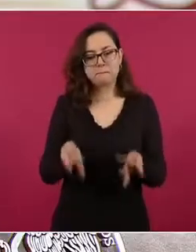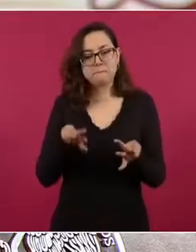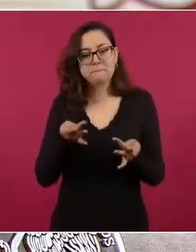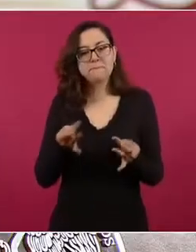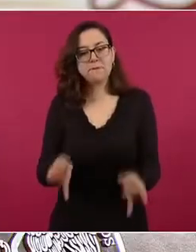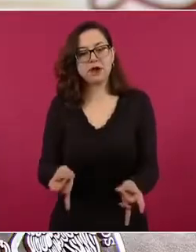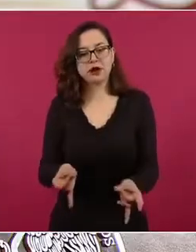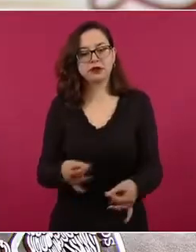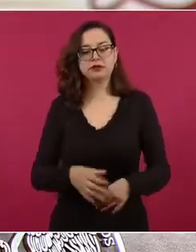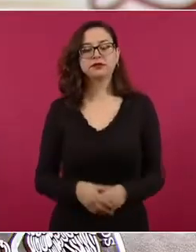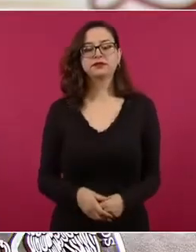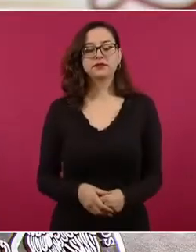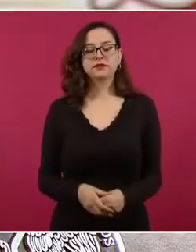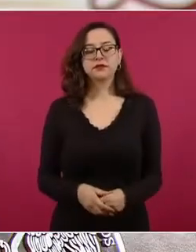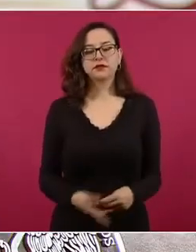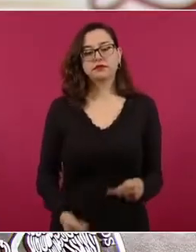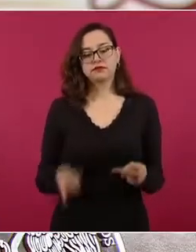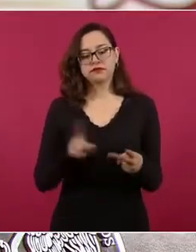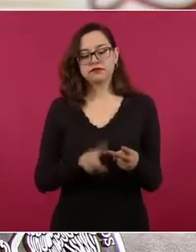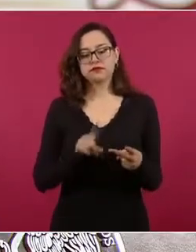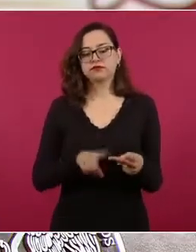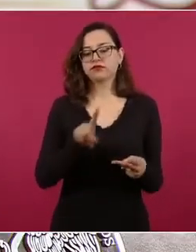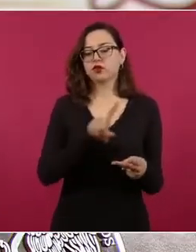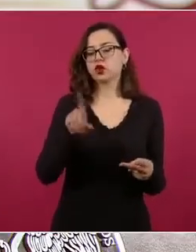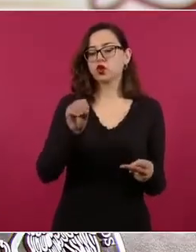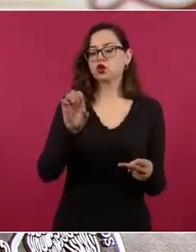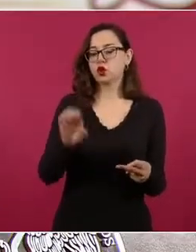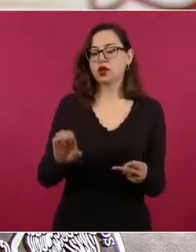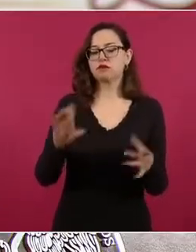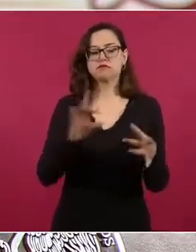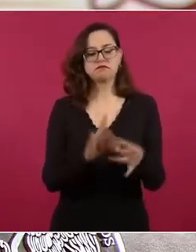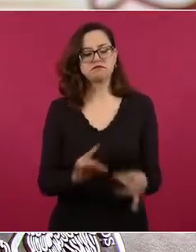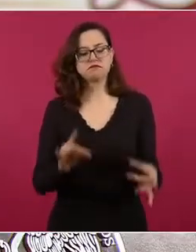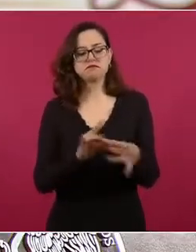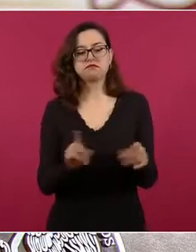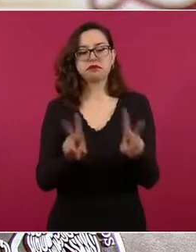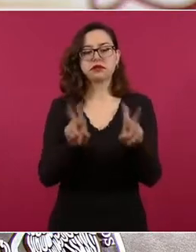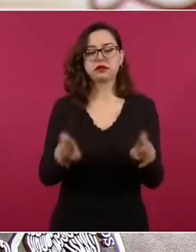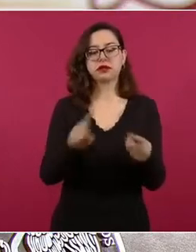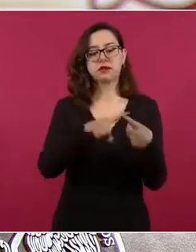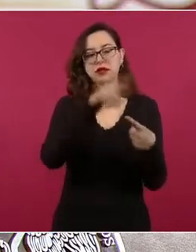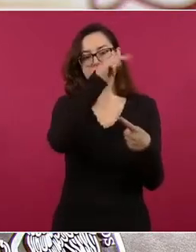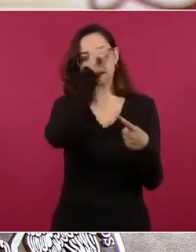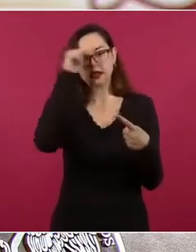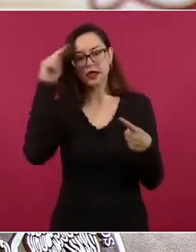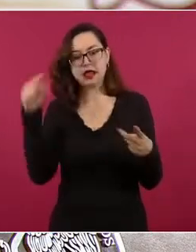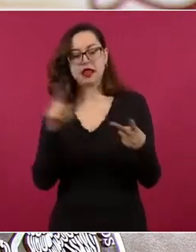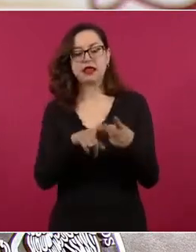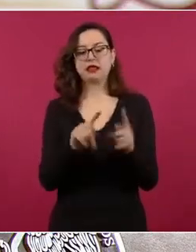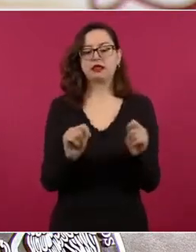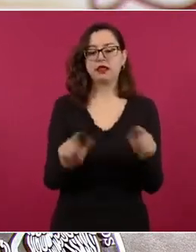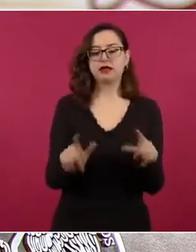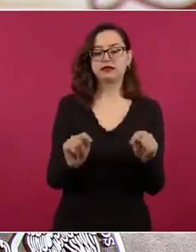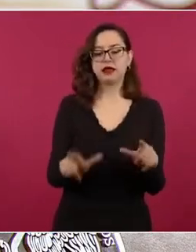El maestro Zoé Robledo presentará los avances generales en Nayarit, Tlaxcala y